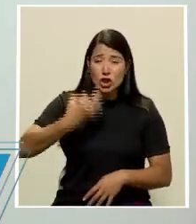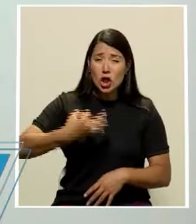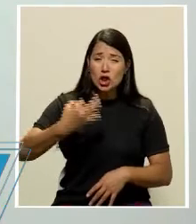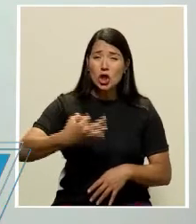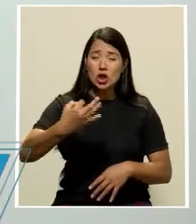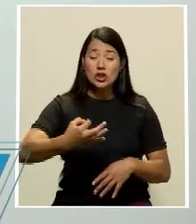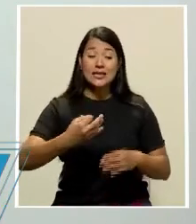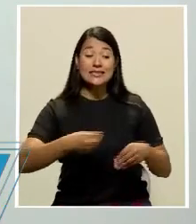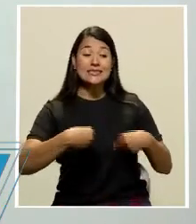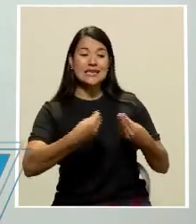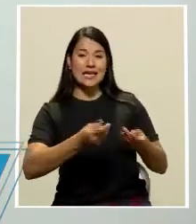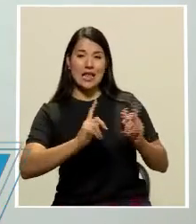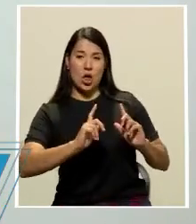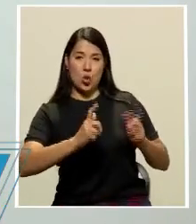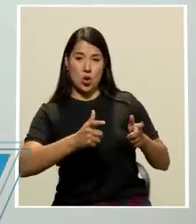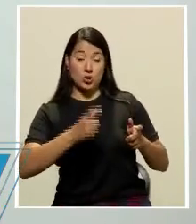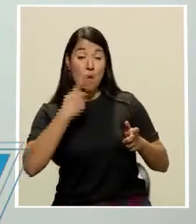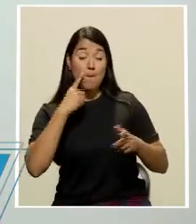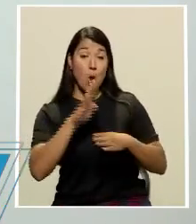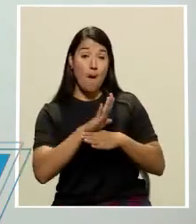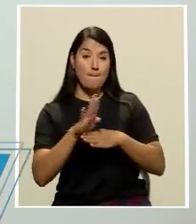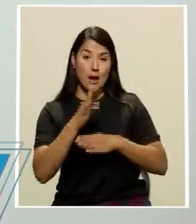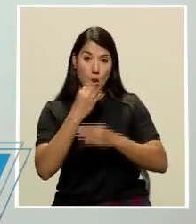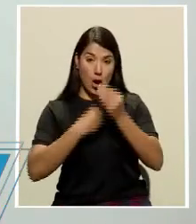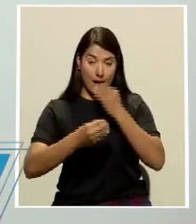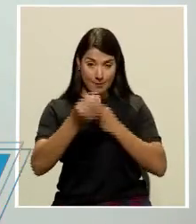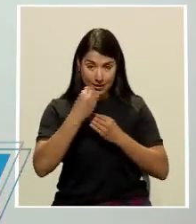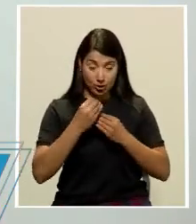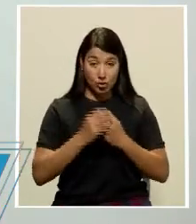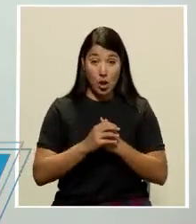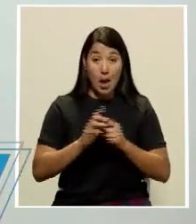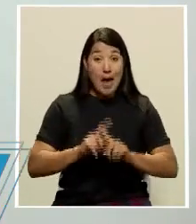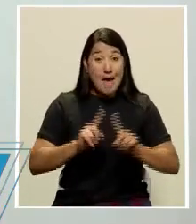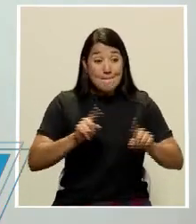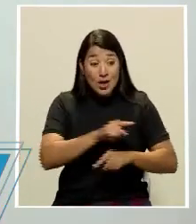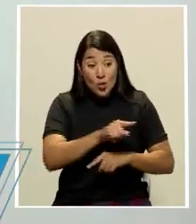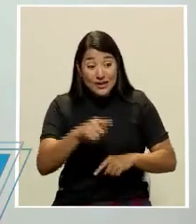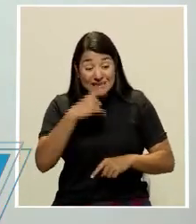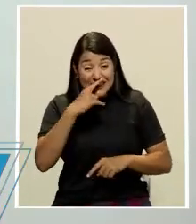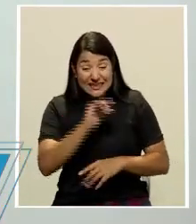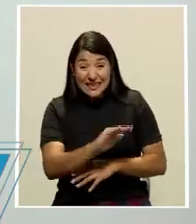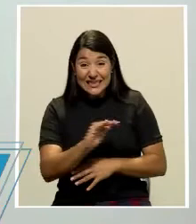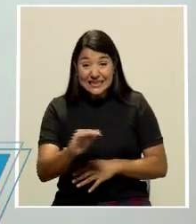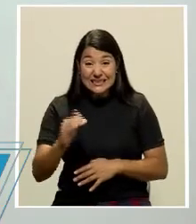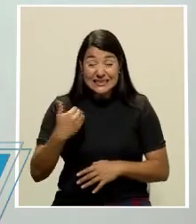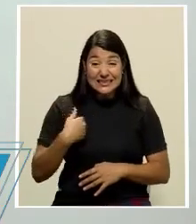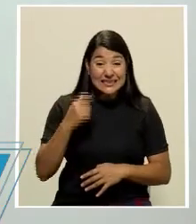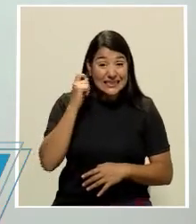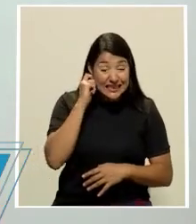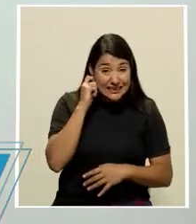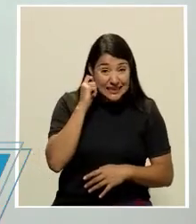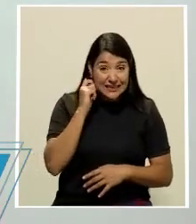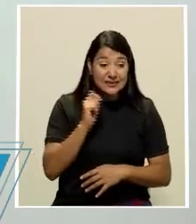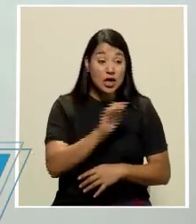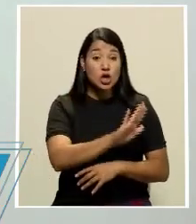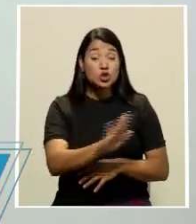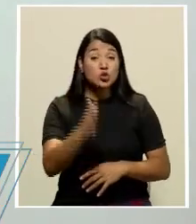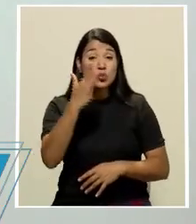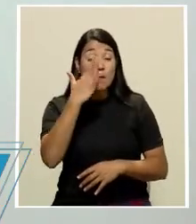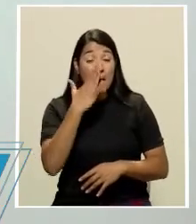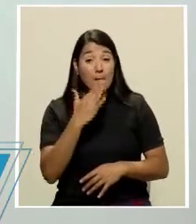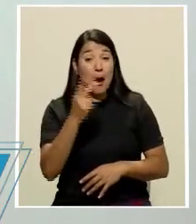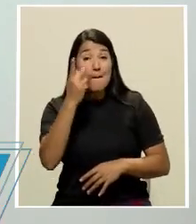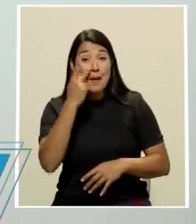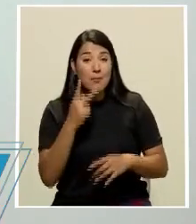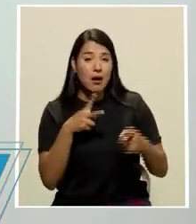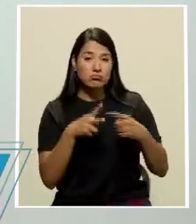reciben donaciones de parte del Banco de Alimentos. Pero que estos niños y niñas, sus papás y sus mamás se han quedado sin trabajo